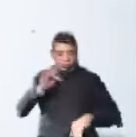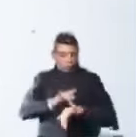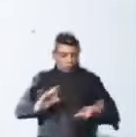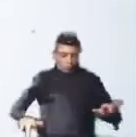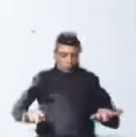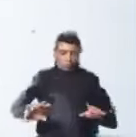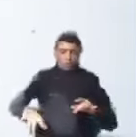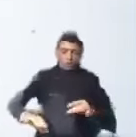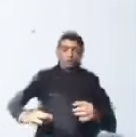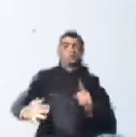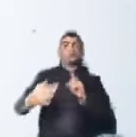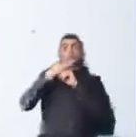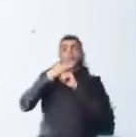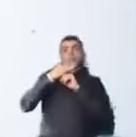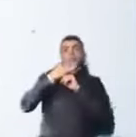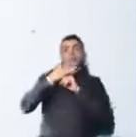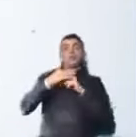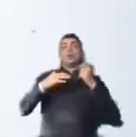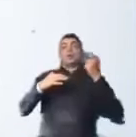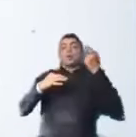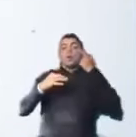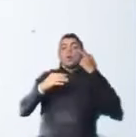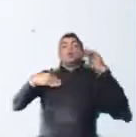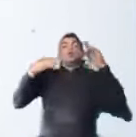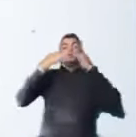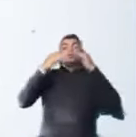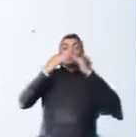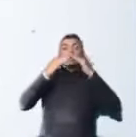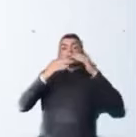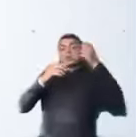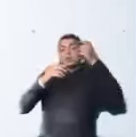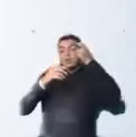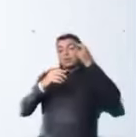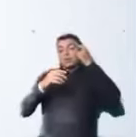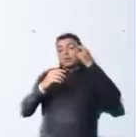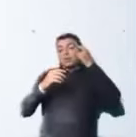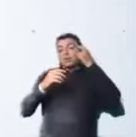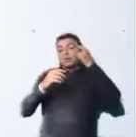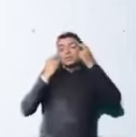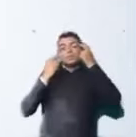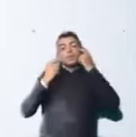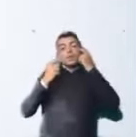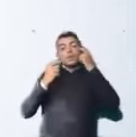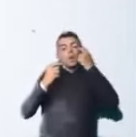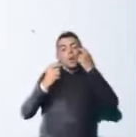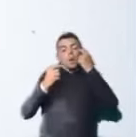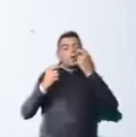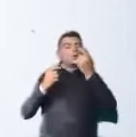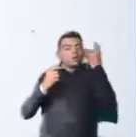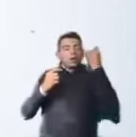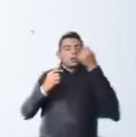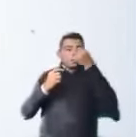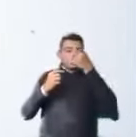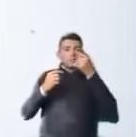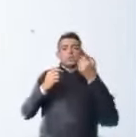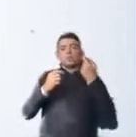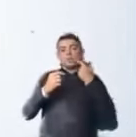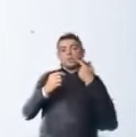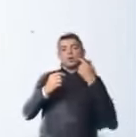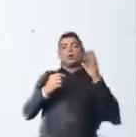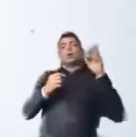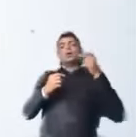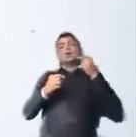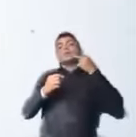en el que en su casa se rasquen cerca de las mucosas, los ojos, la nariz, la boca, etcétera, van a contagiarse